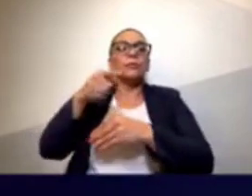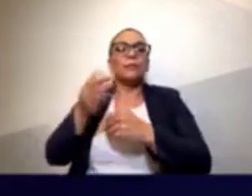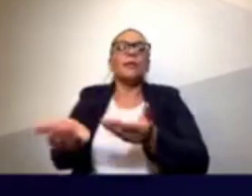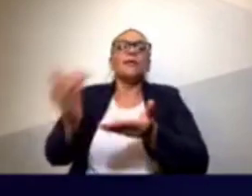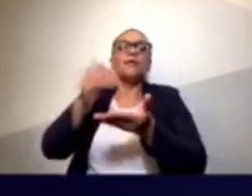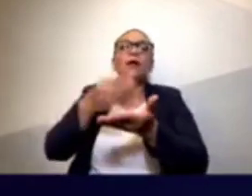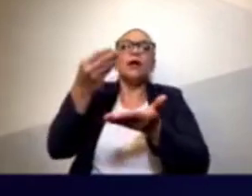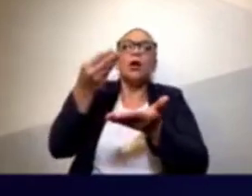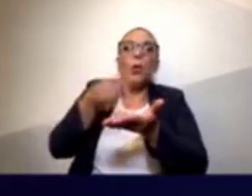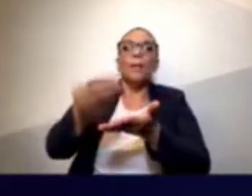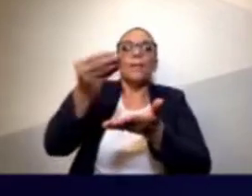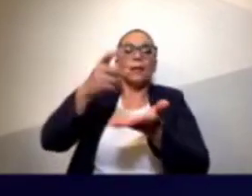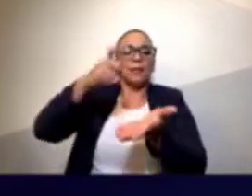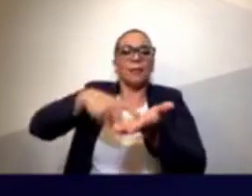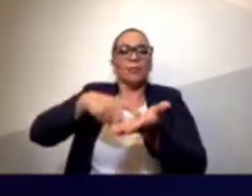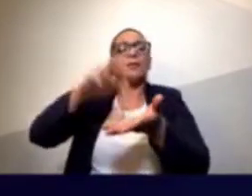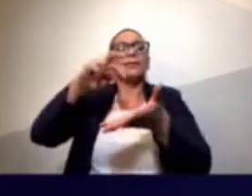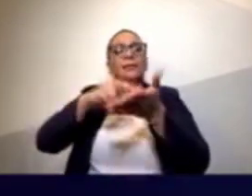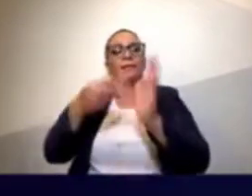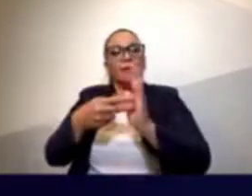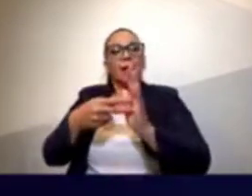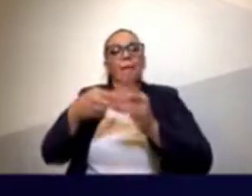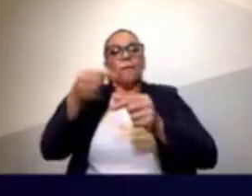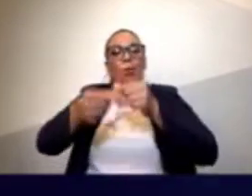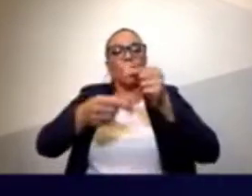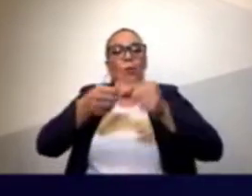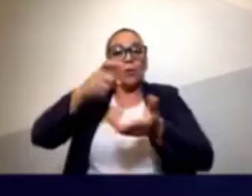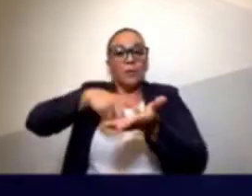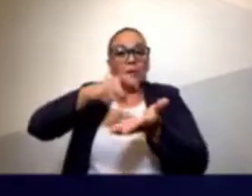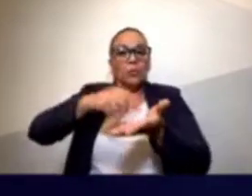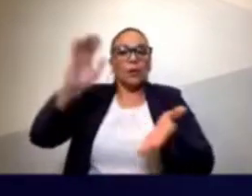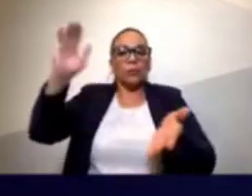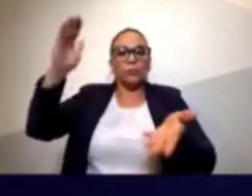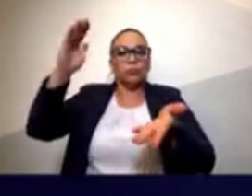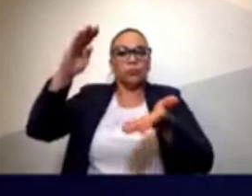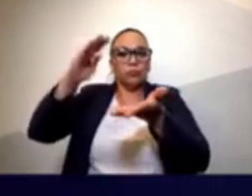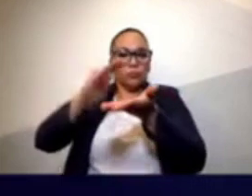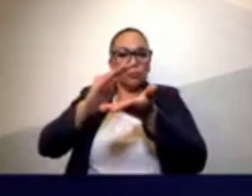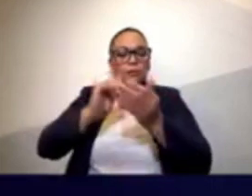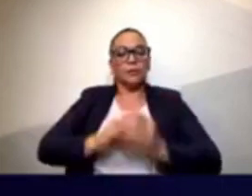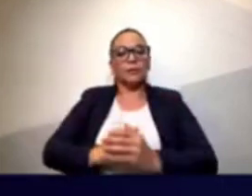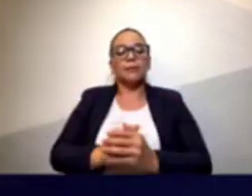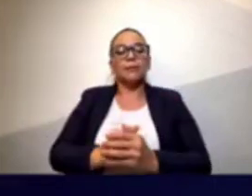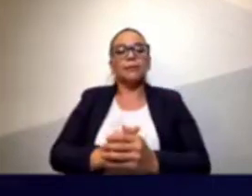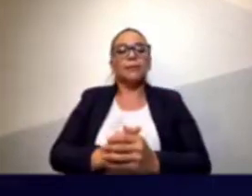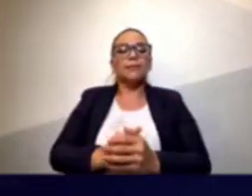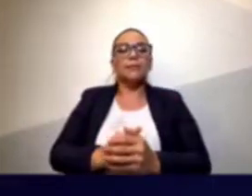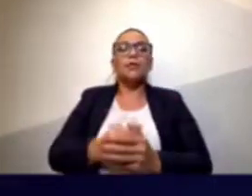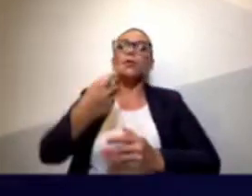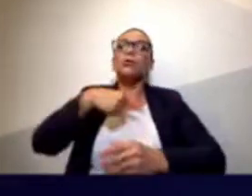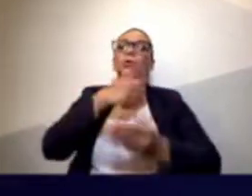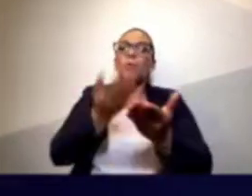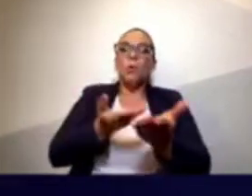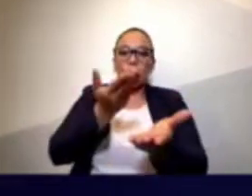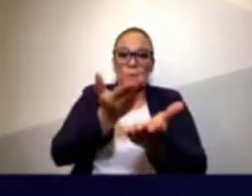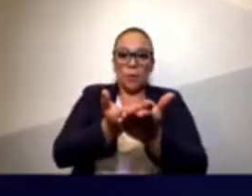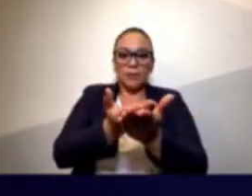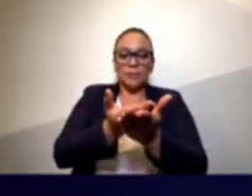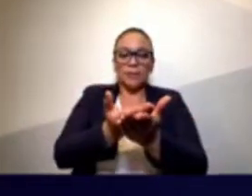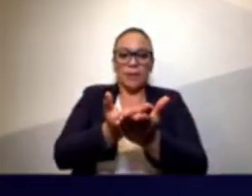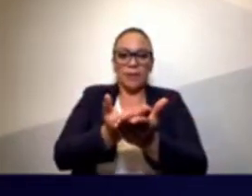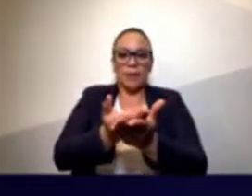recompra de deuda, o sea, empezamos a disminuir la deuda que tenemos. Entonces, tenemos la propuesta de la venta